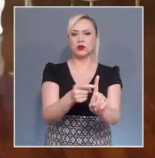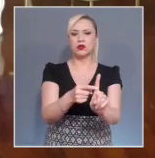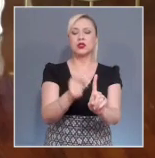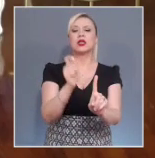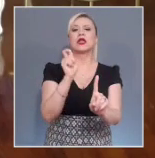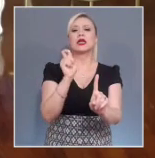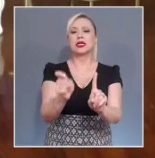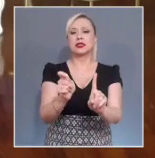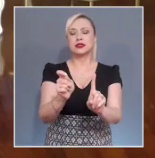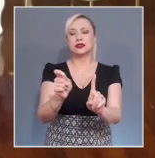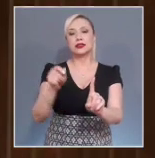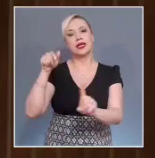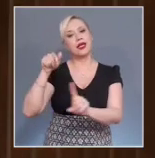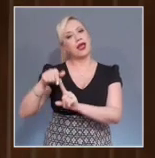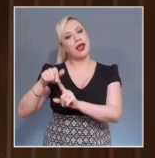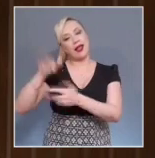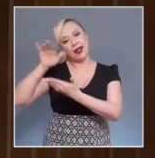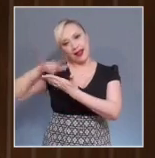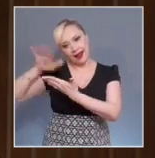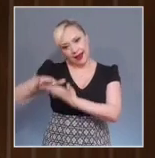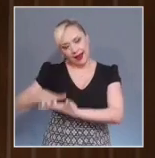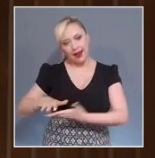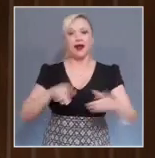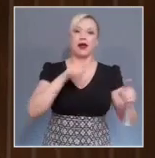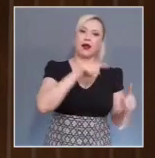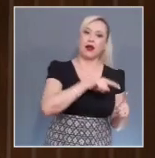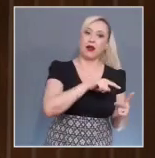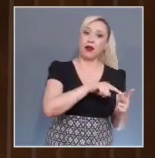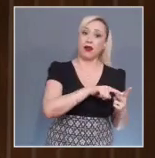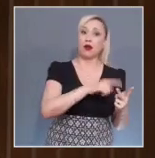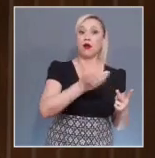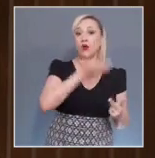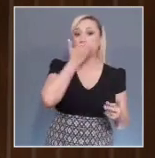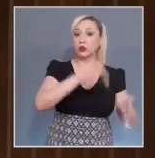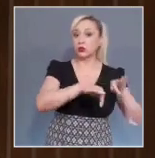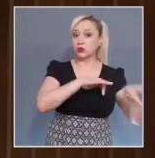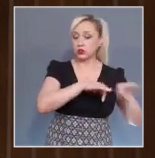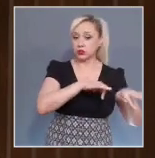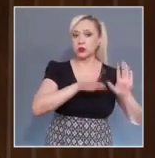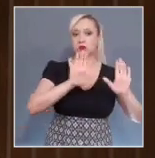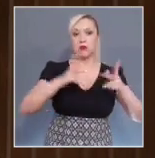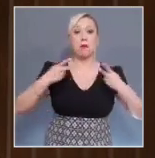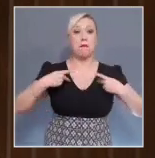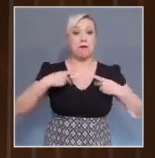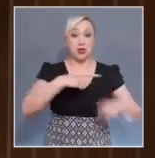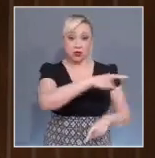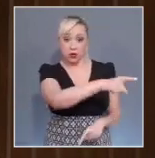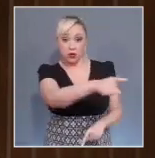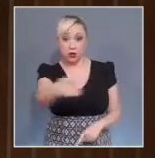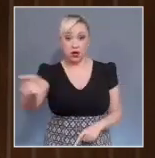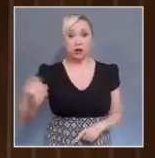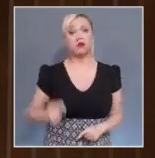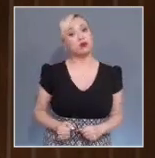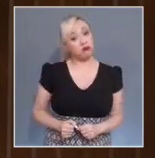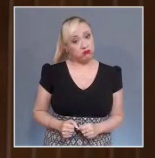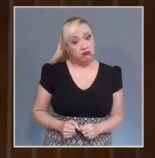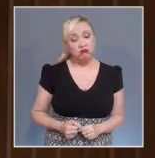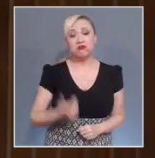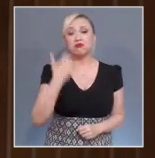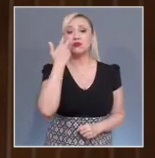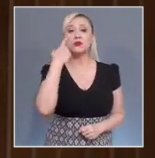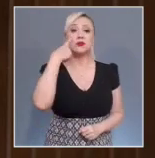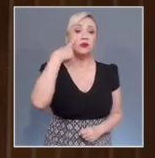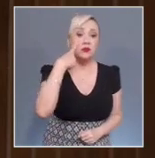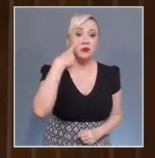práctica. Los ciudadanos demandan la existencia de un poder judicial